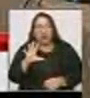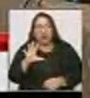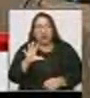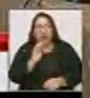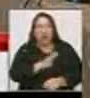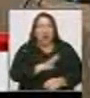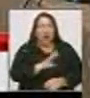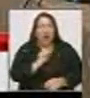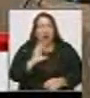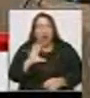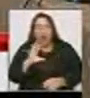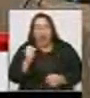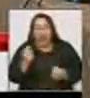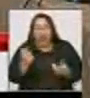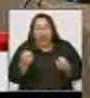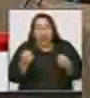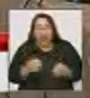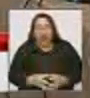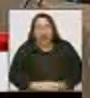Si es que lo he entendido bien.